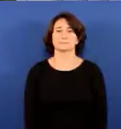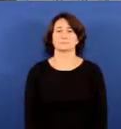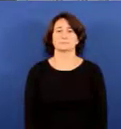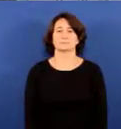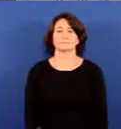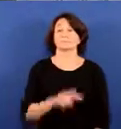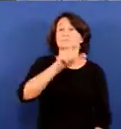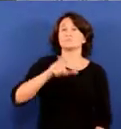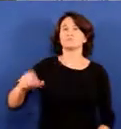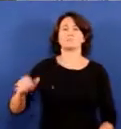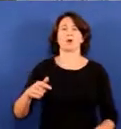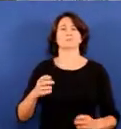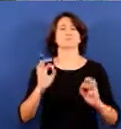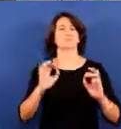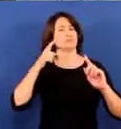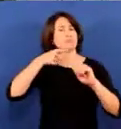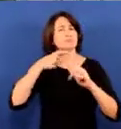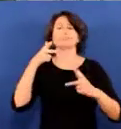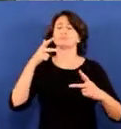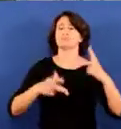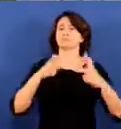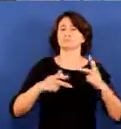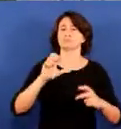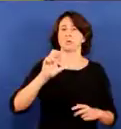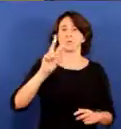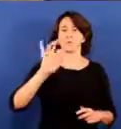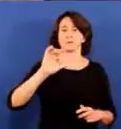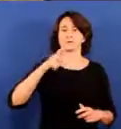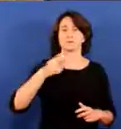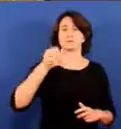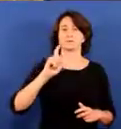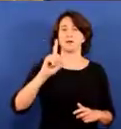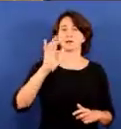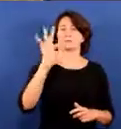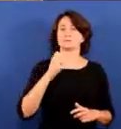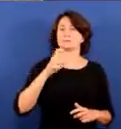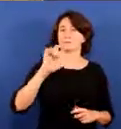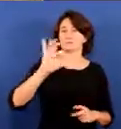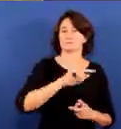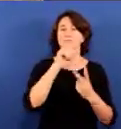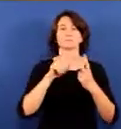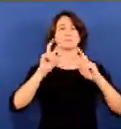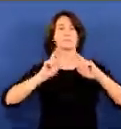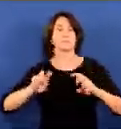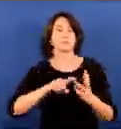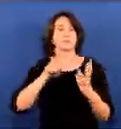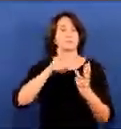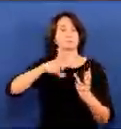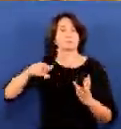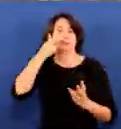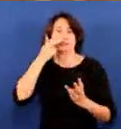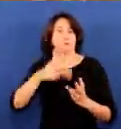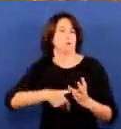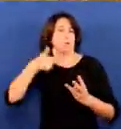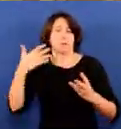centro es facilitar datos y contenidos básicos sobre el euskera de una manera directa y entretenida, utilizando para ello las nuevas